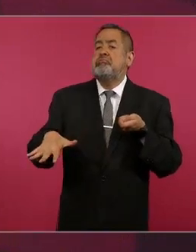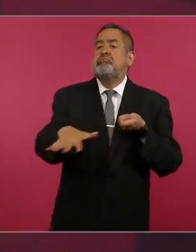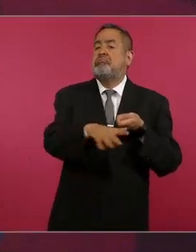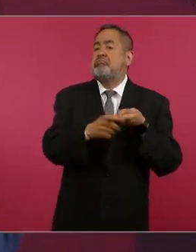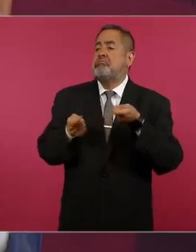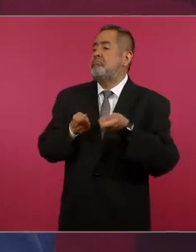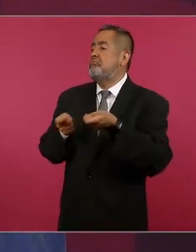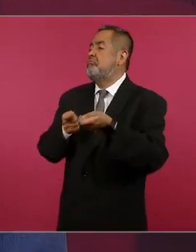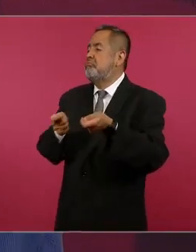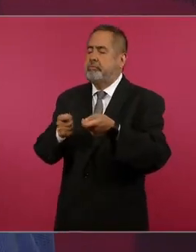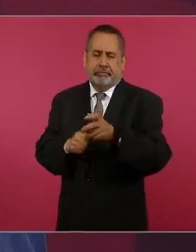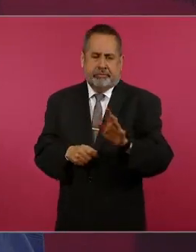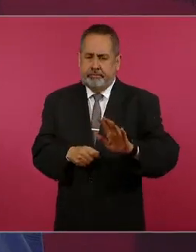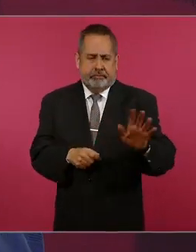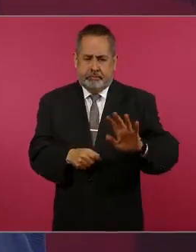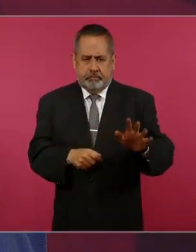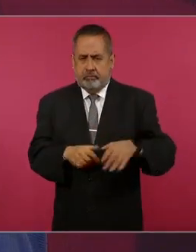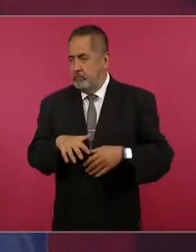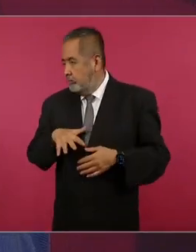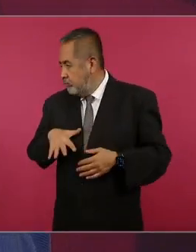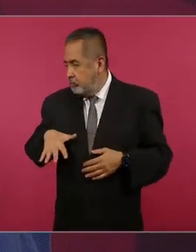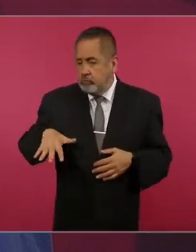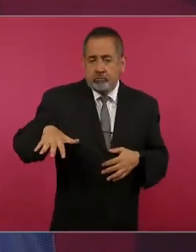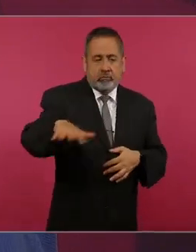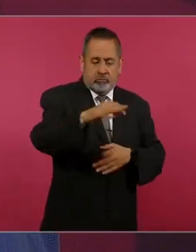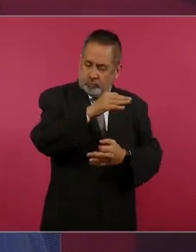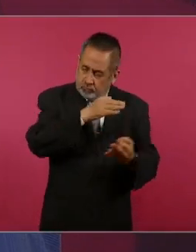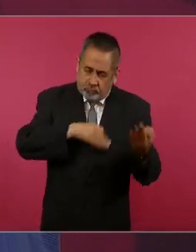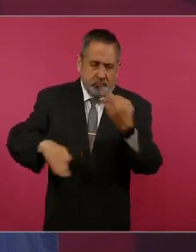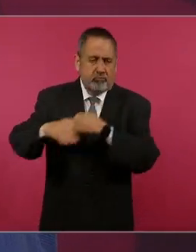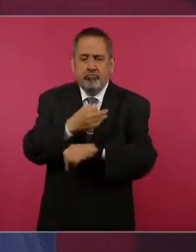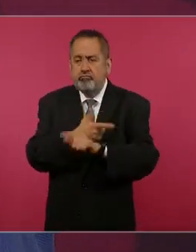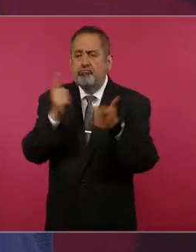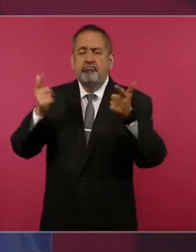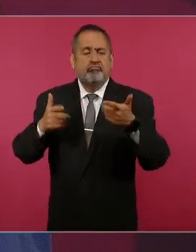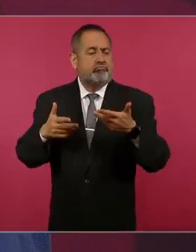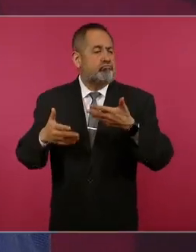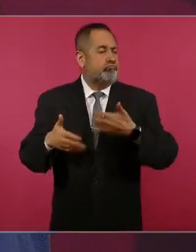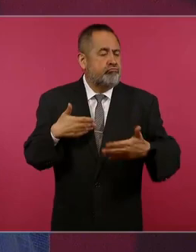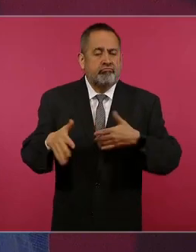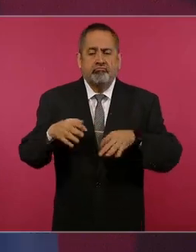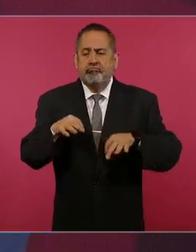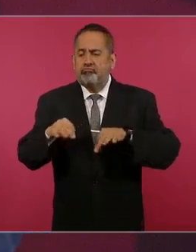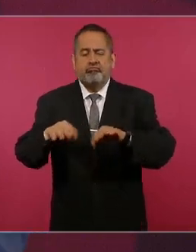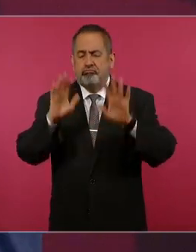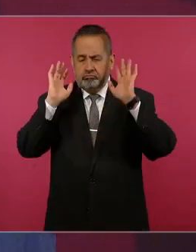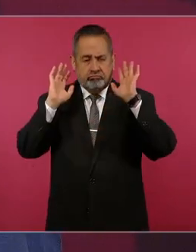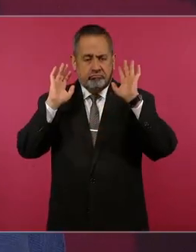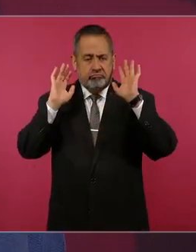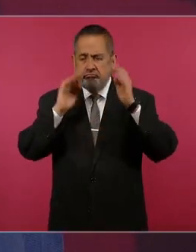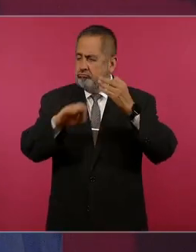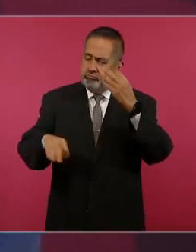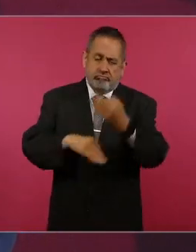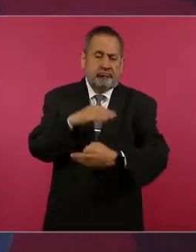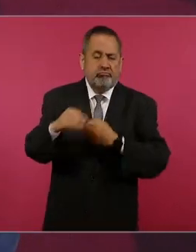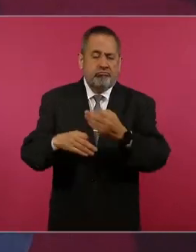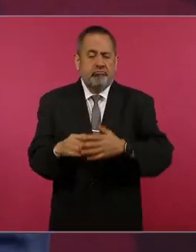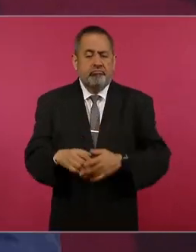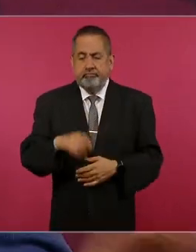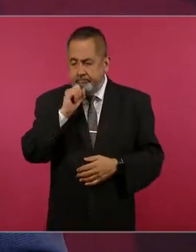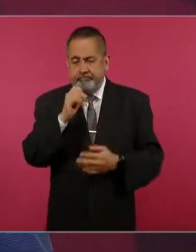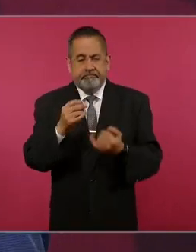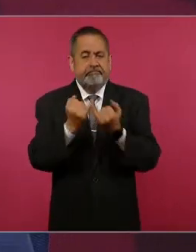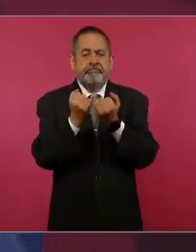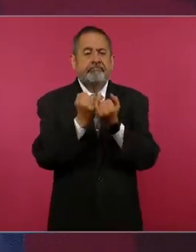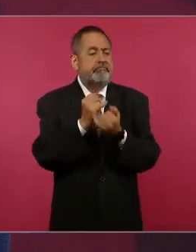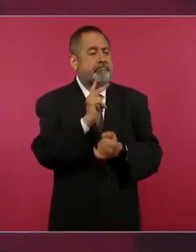México es de todos, de todos. Tenemos los mismos